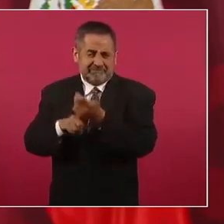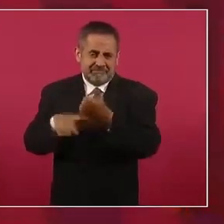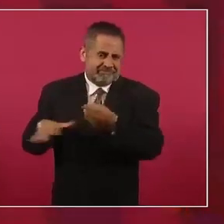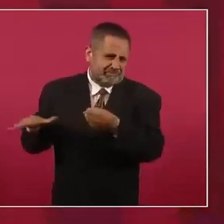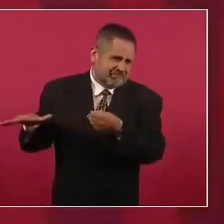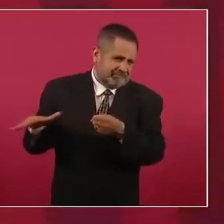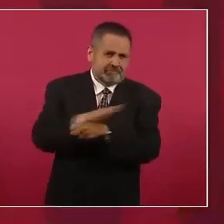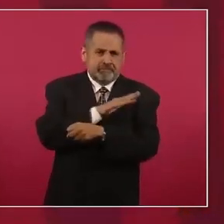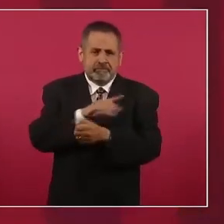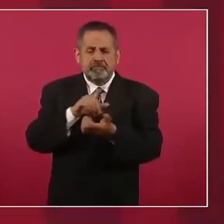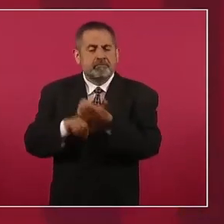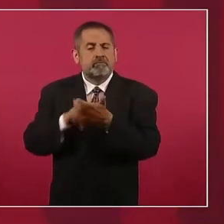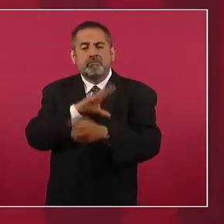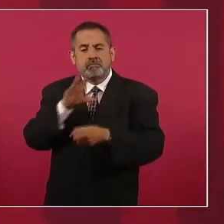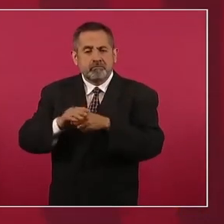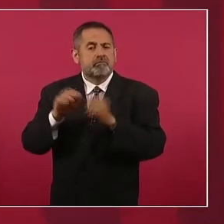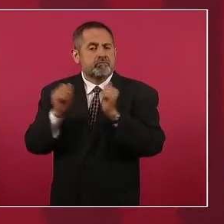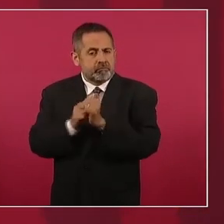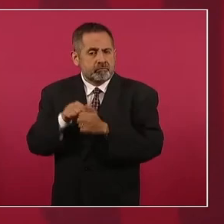completamente poblada